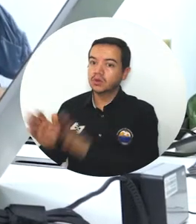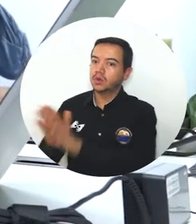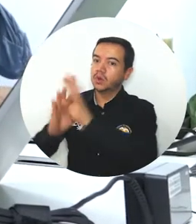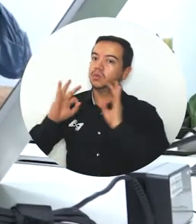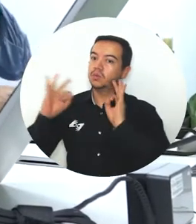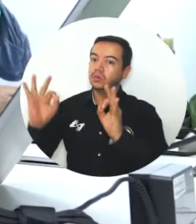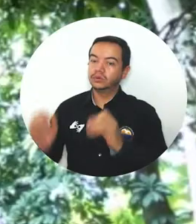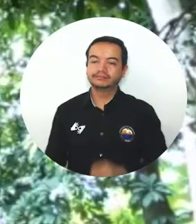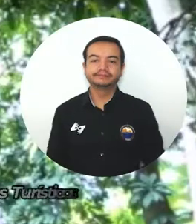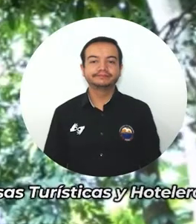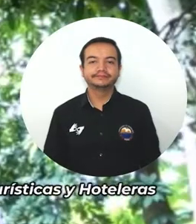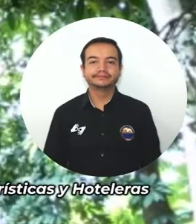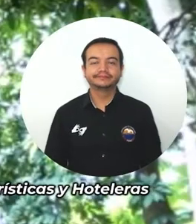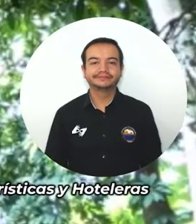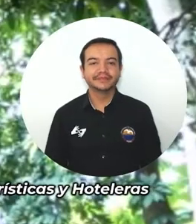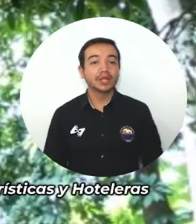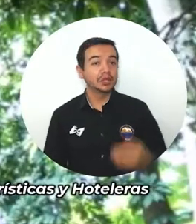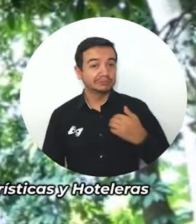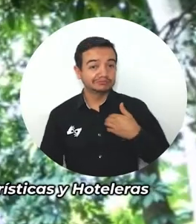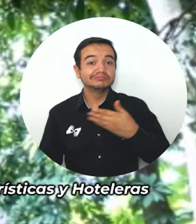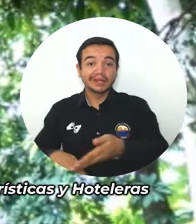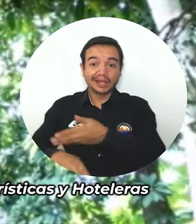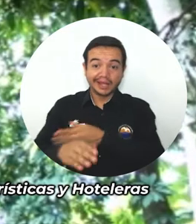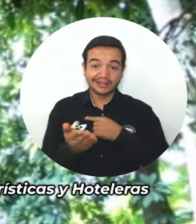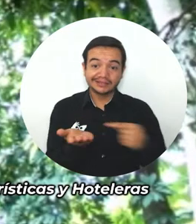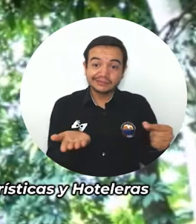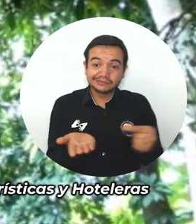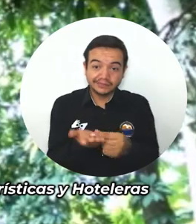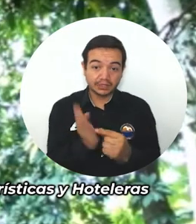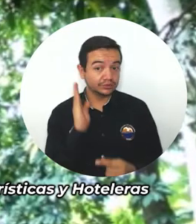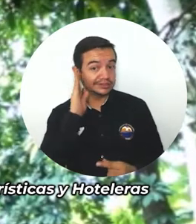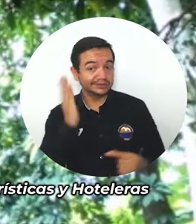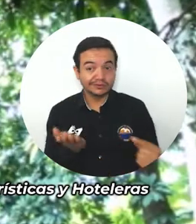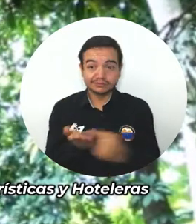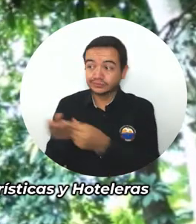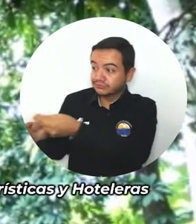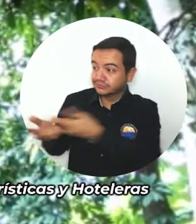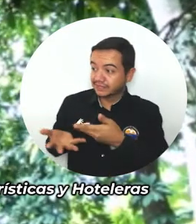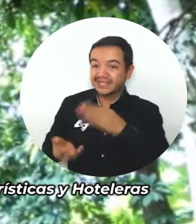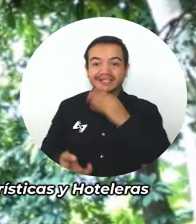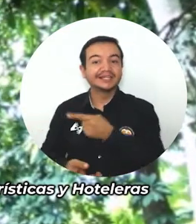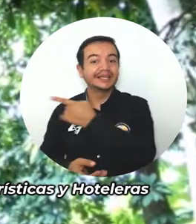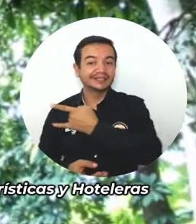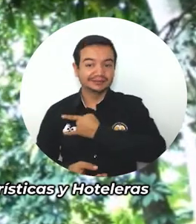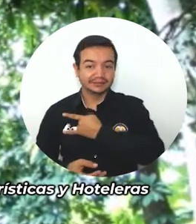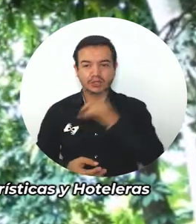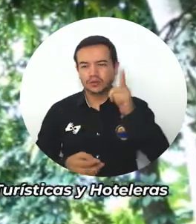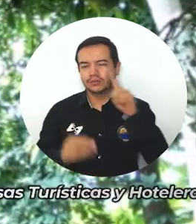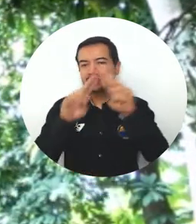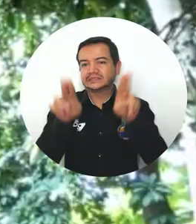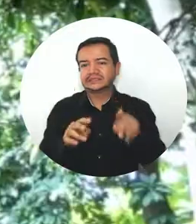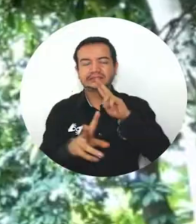maravilloso. Fui beneficiaria de la SINCAR que entregó la universidad a aquellos estudiantes que teníamos problemas de conectividad, además de los mercados que